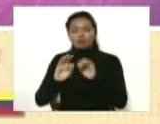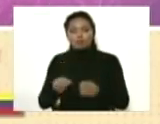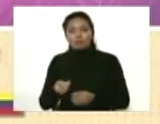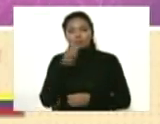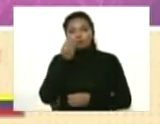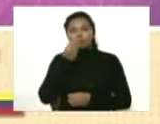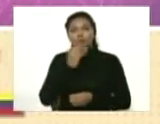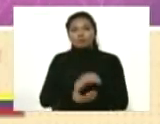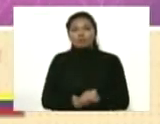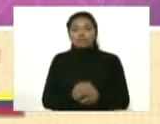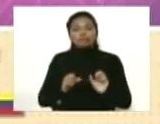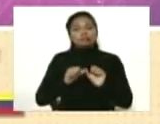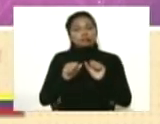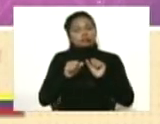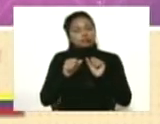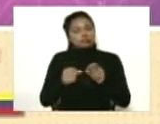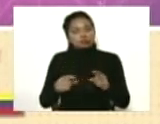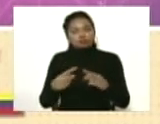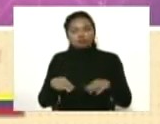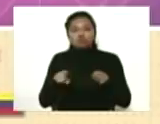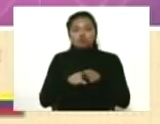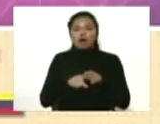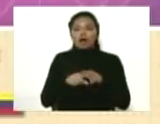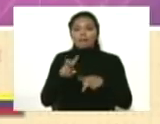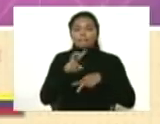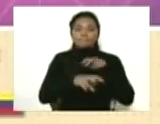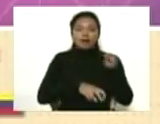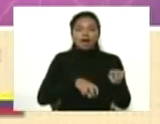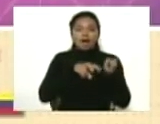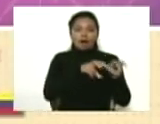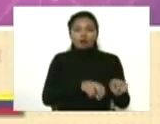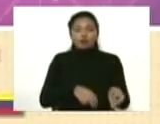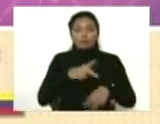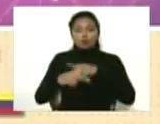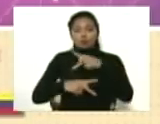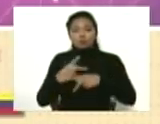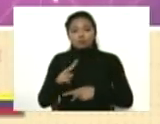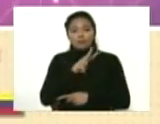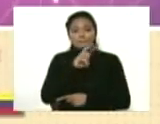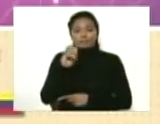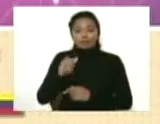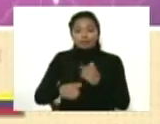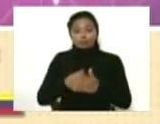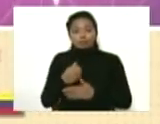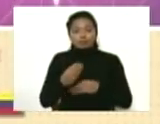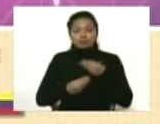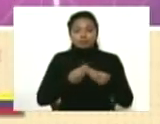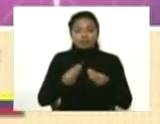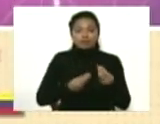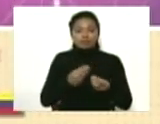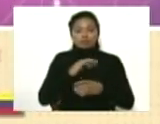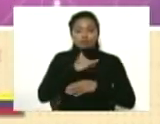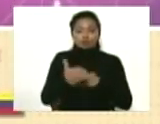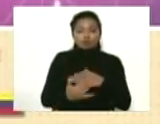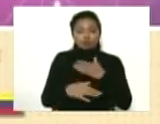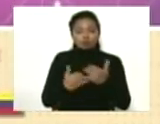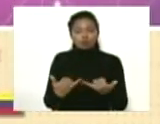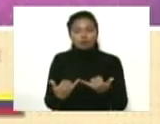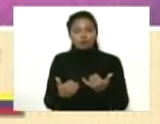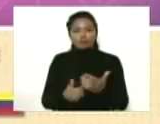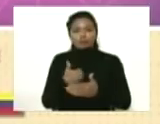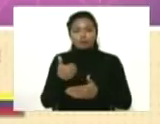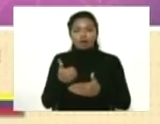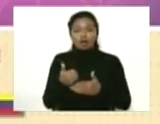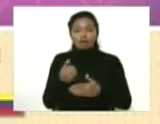alimentos, mantiene una unidad agroproductiva de 20 hectáreas, donde está realizando un proyecto de una granja